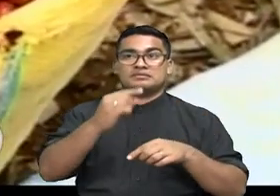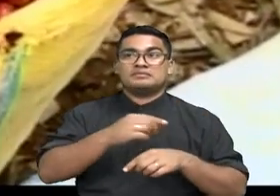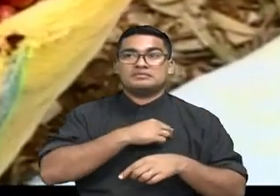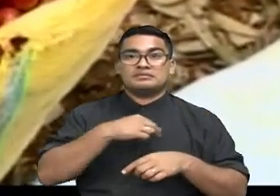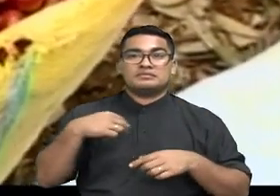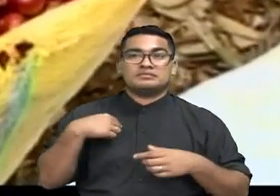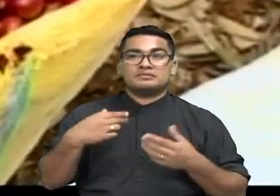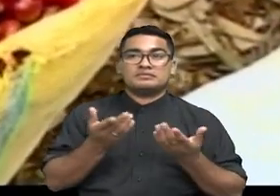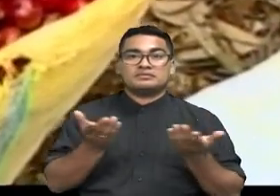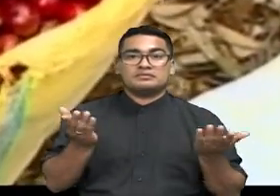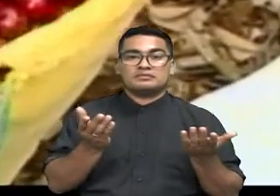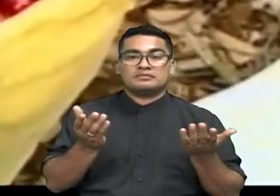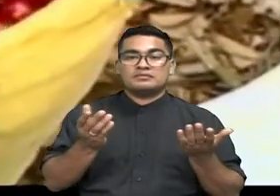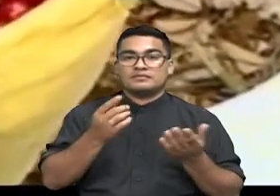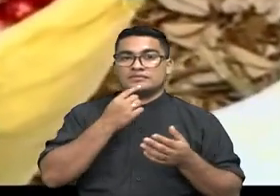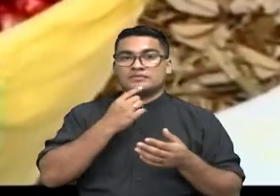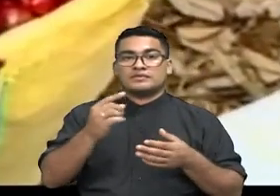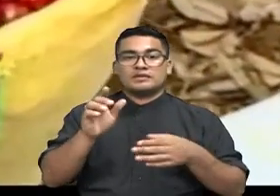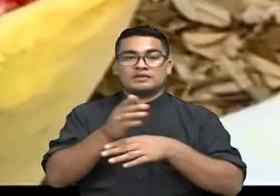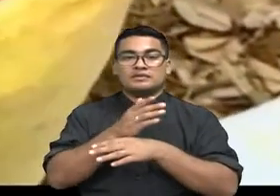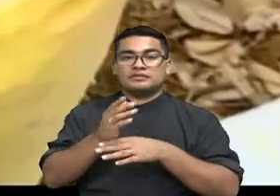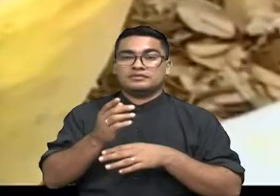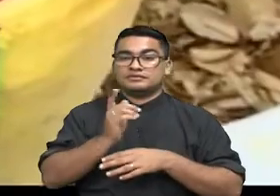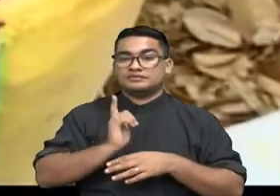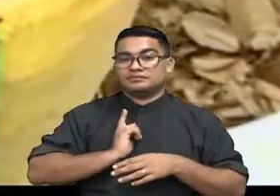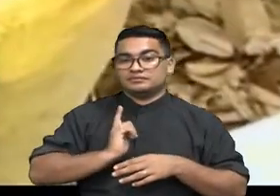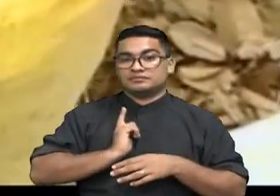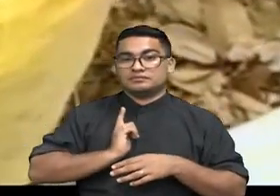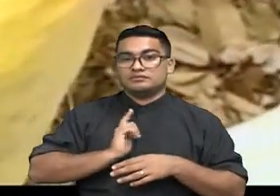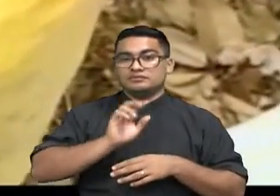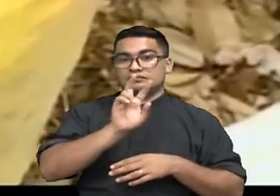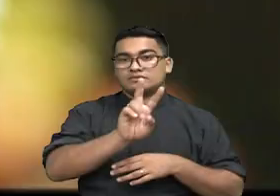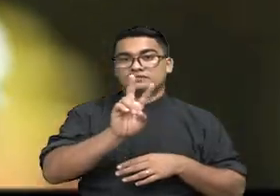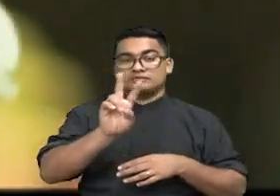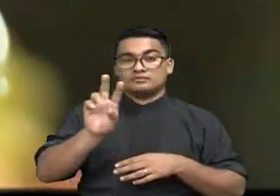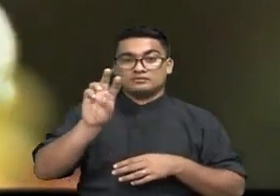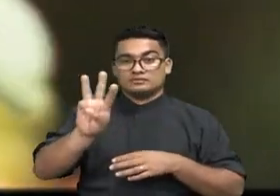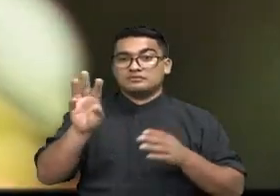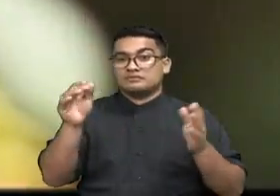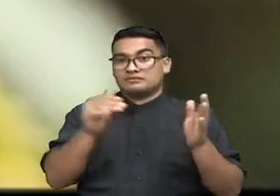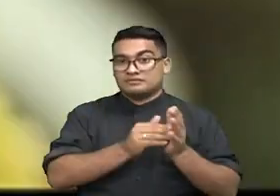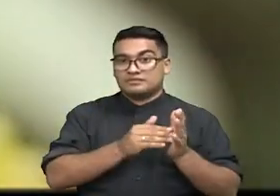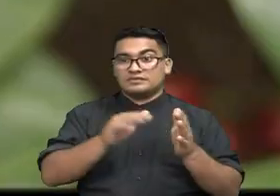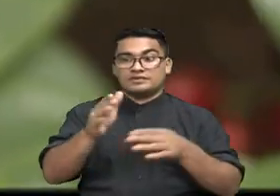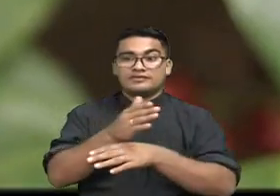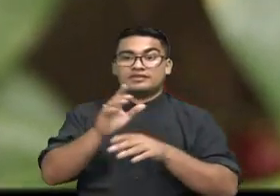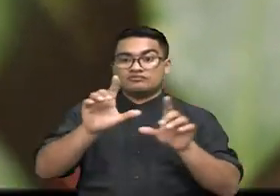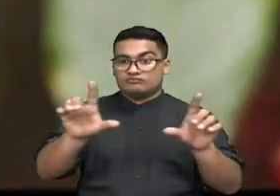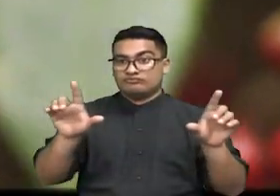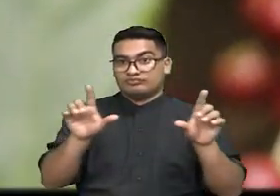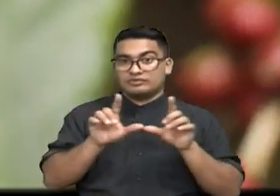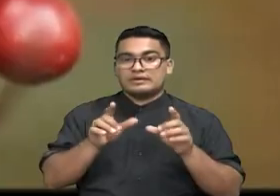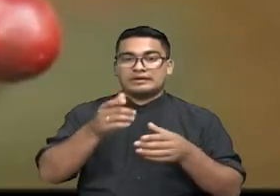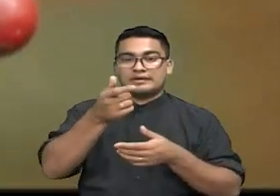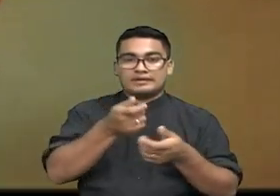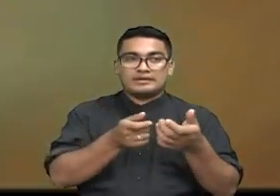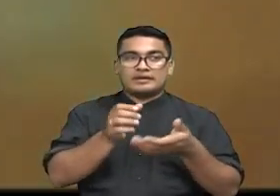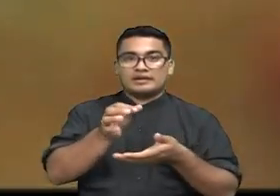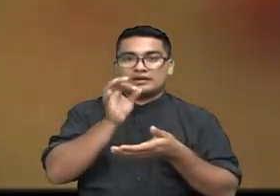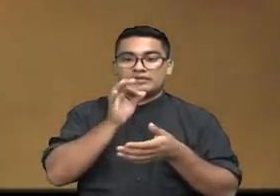en este crecimiento de área, porque hoy tenemos 223 mil manzanas. El rubro del café ha venido